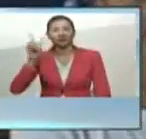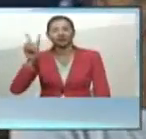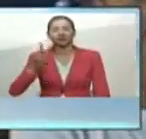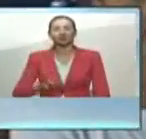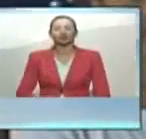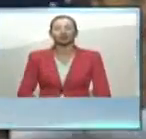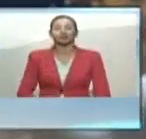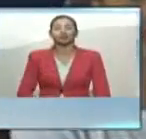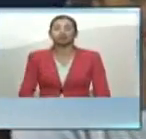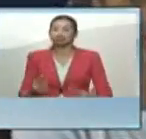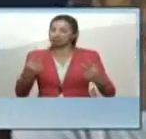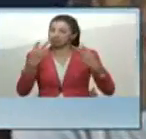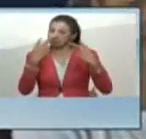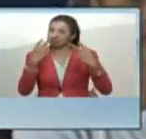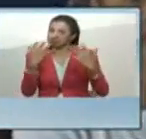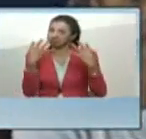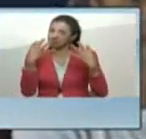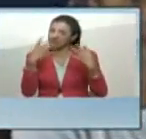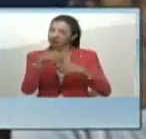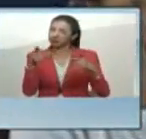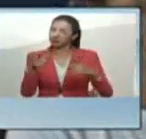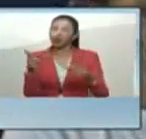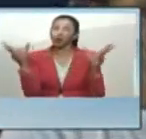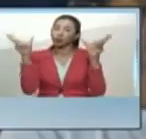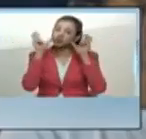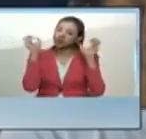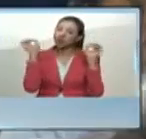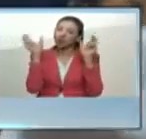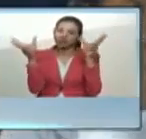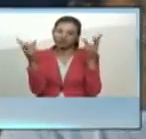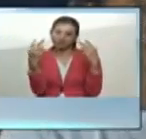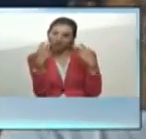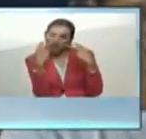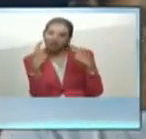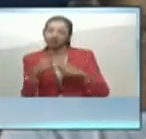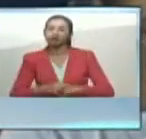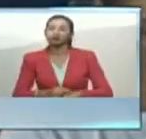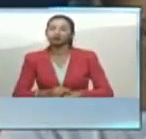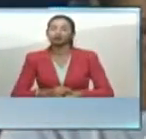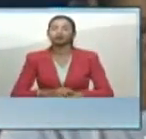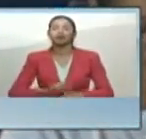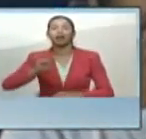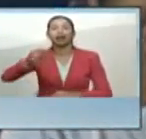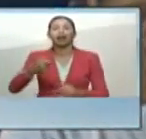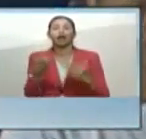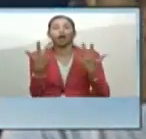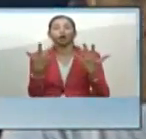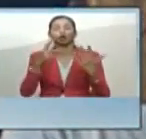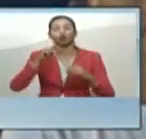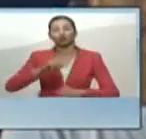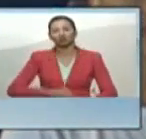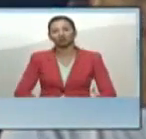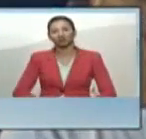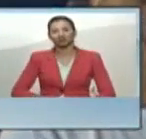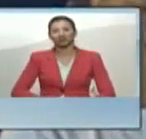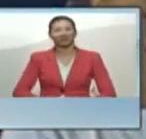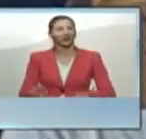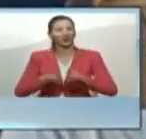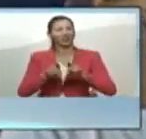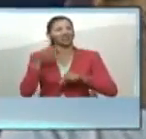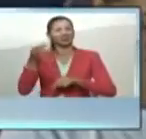están viendo y escuchando a través del Canal 8, como lo dice nuestro presidente Nicolás